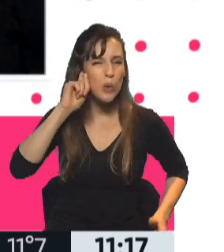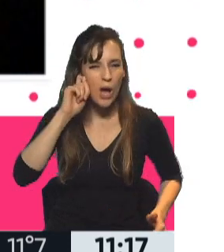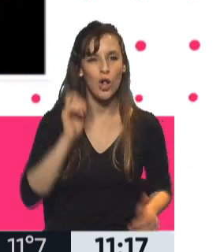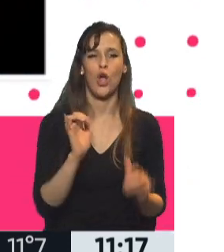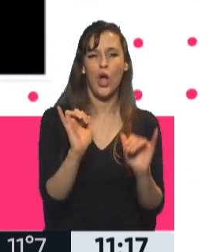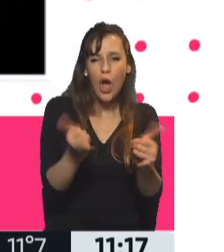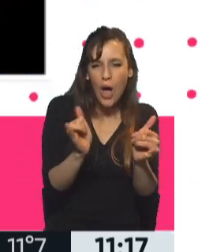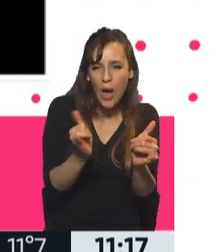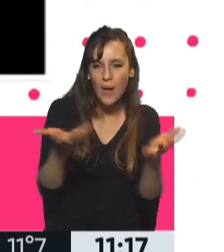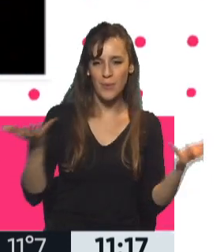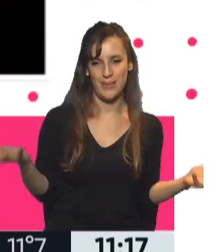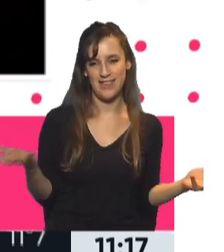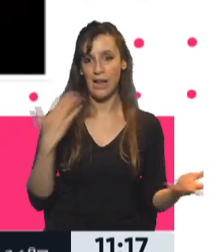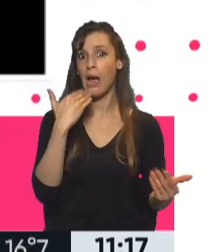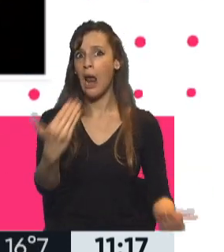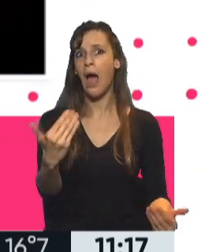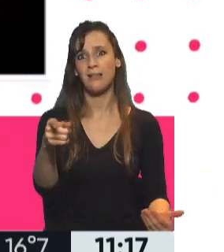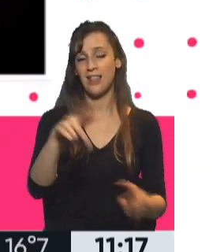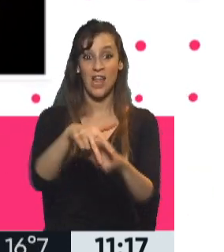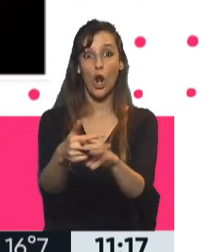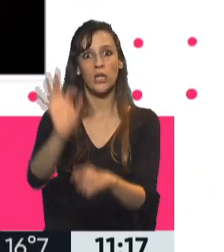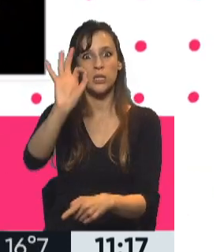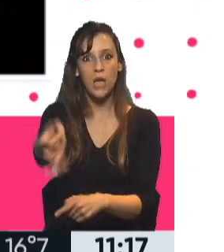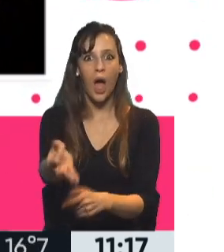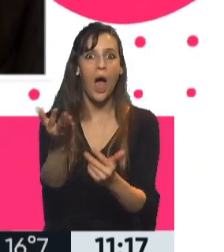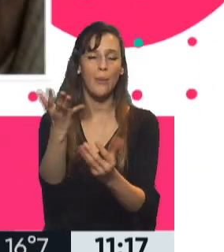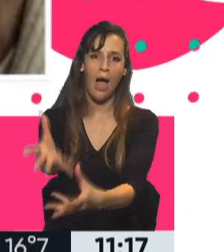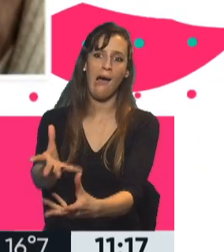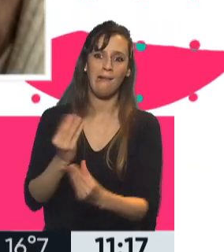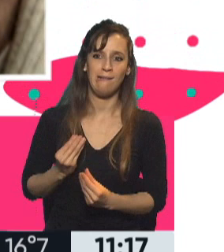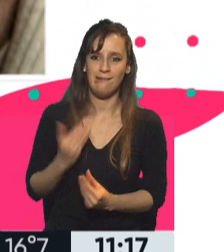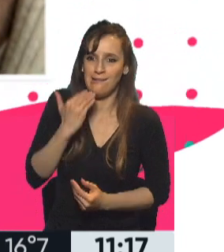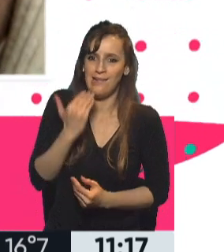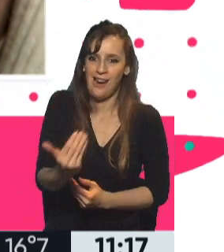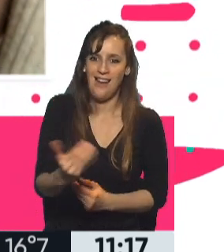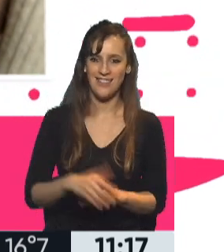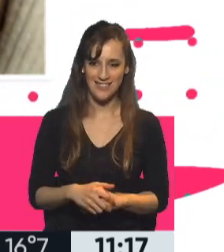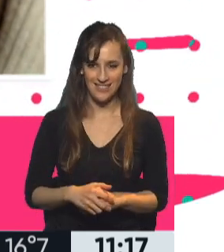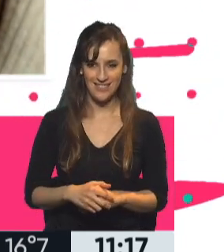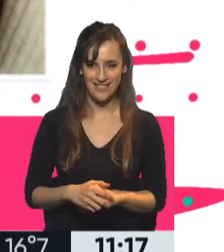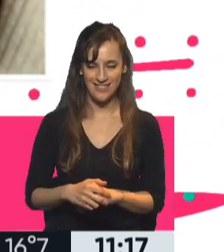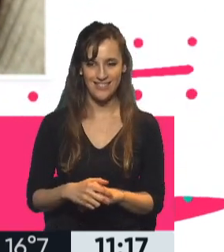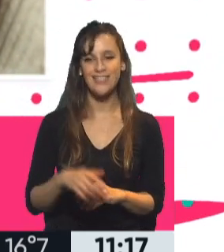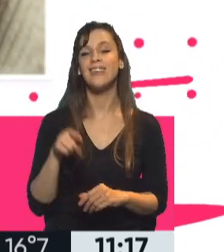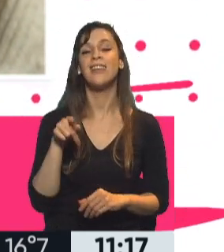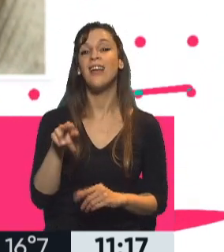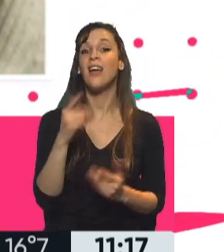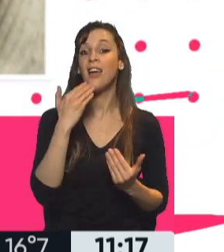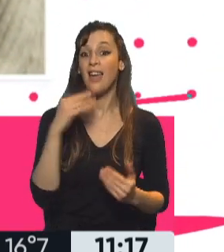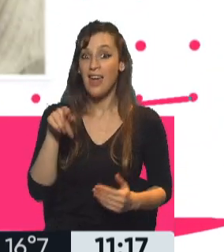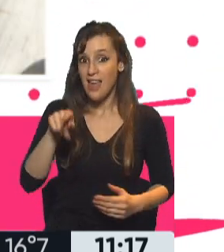¿Qué hizo? Esos que nos salvan. Hizo ahora, magia. ¿Viste? Total, total. Julián Pelliza, que a partir de ahí lo